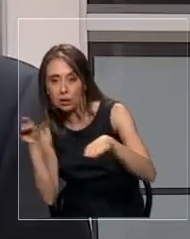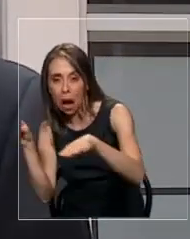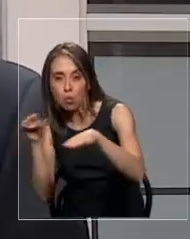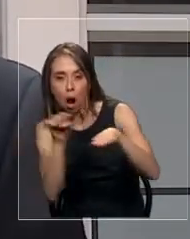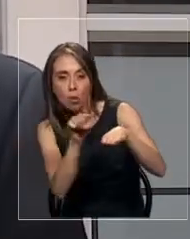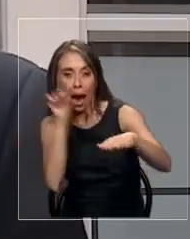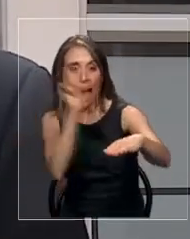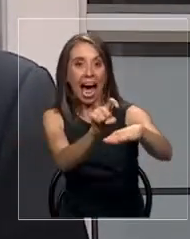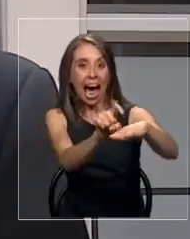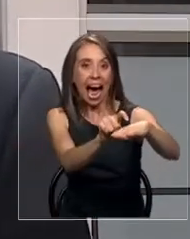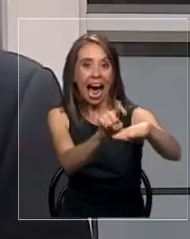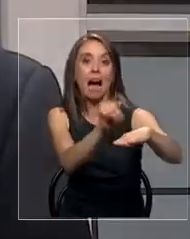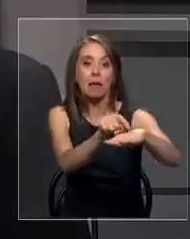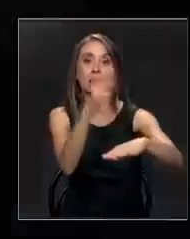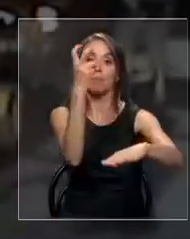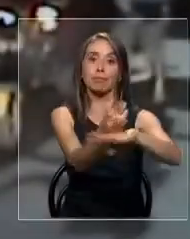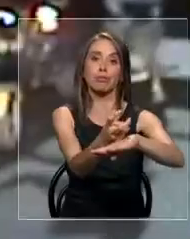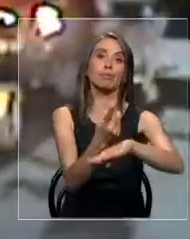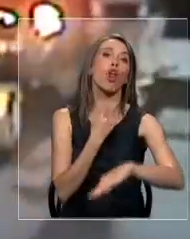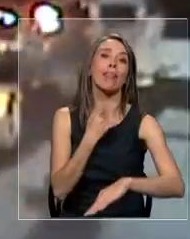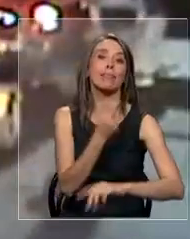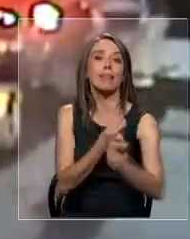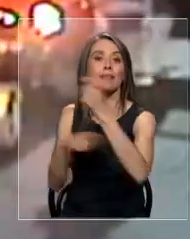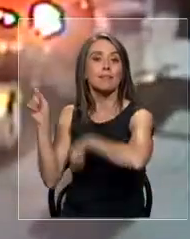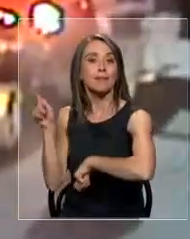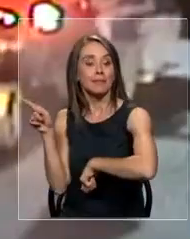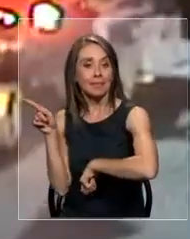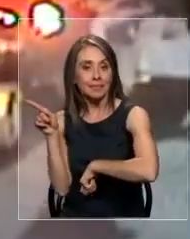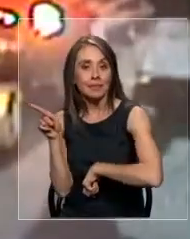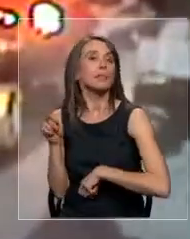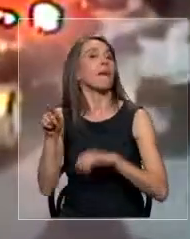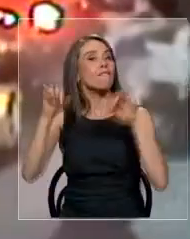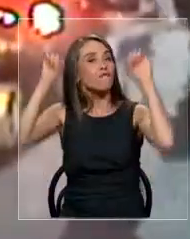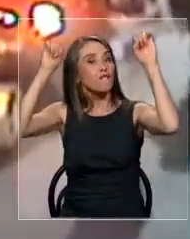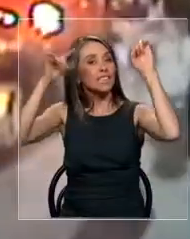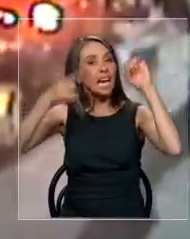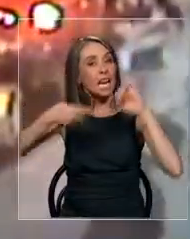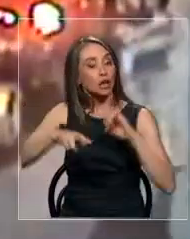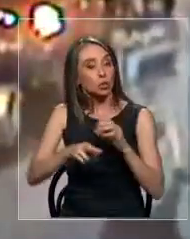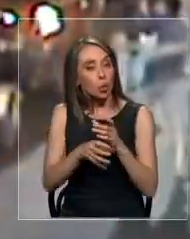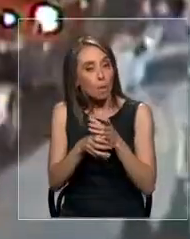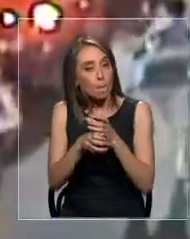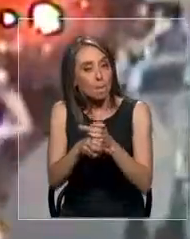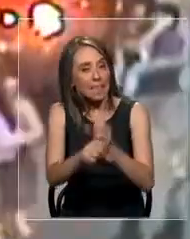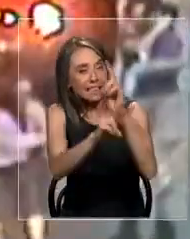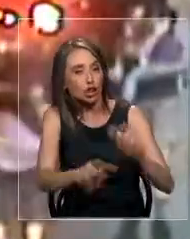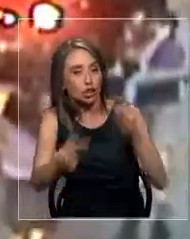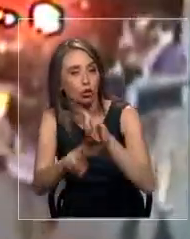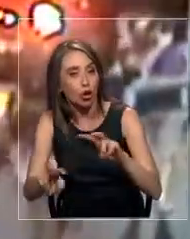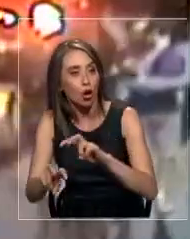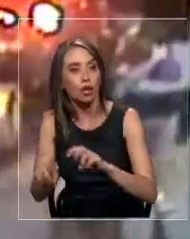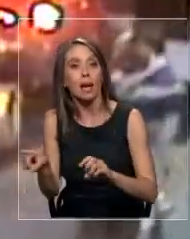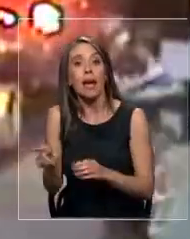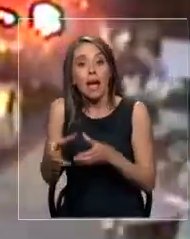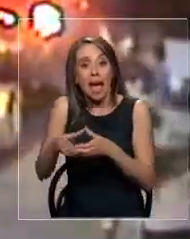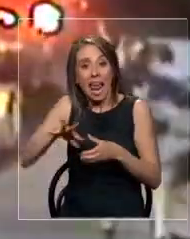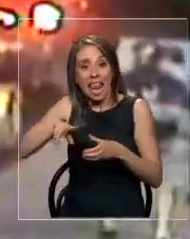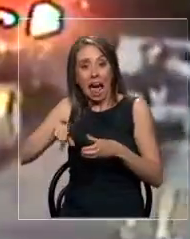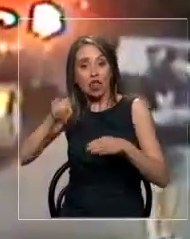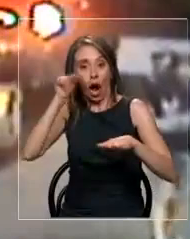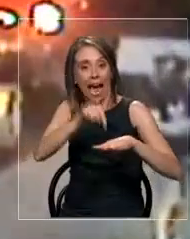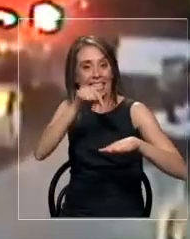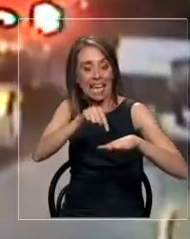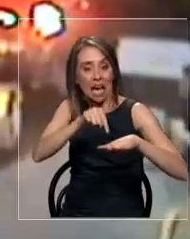les representa como de mayor interés. La presión de la Fiscalía Sur de seguro hizo movilizarse a esta peligrosa banda